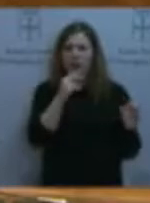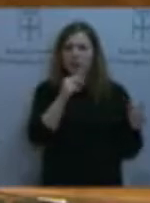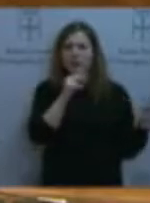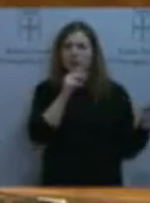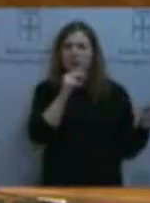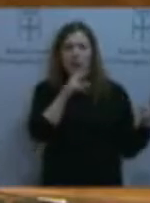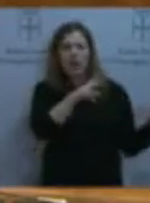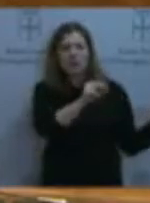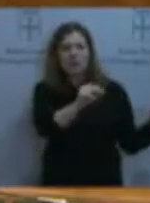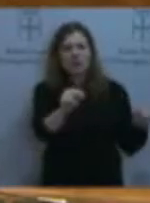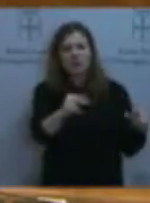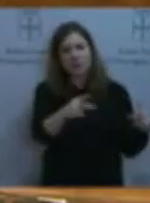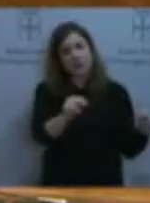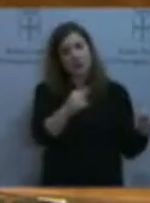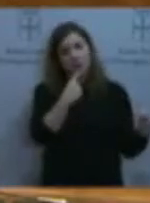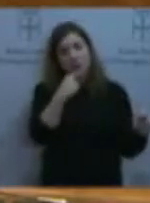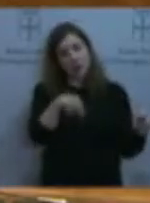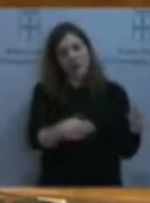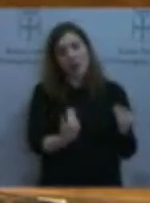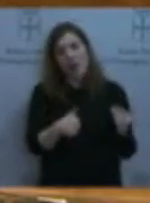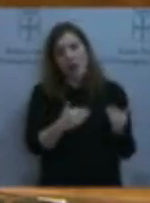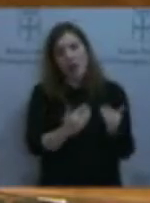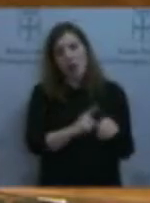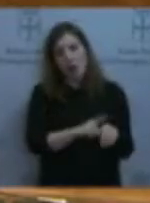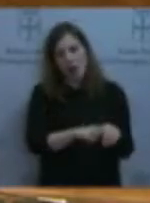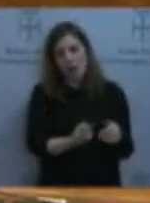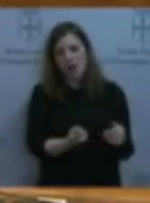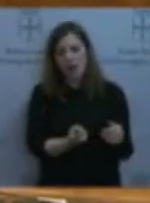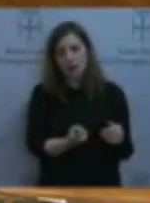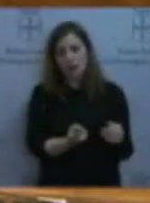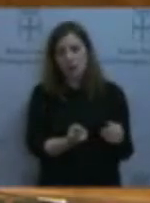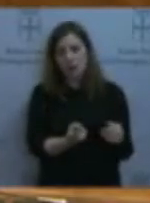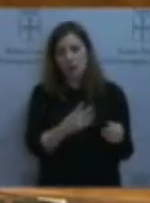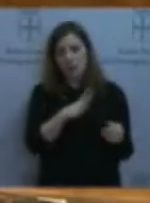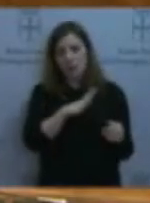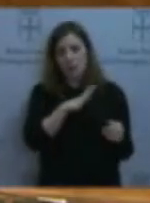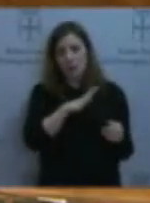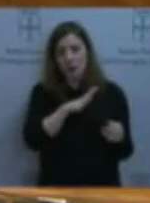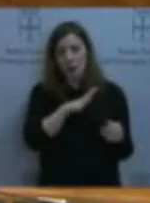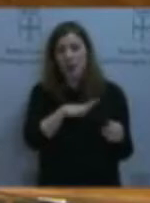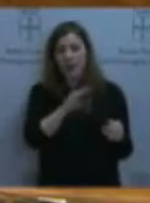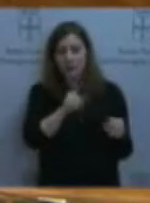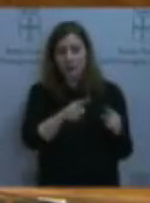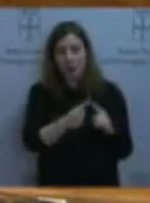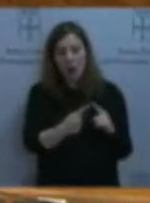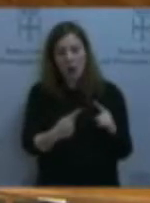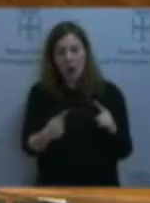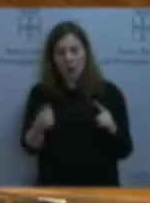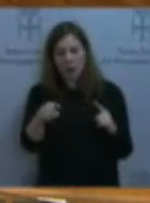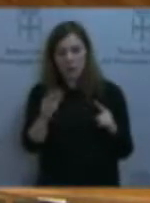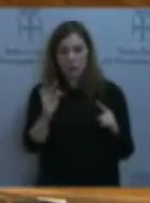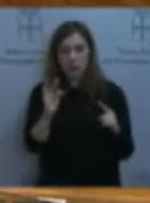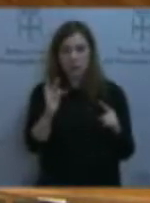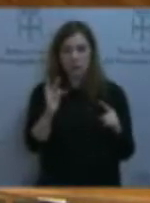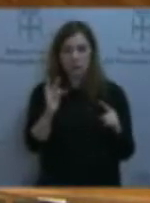jornada, comprenda que la distensión también es un factor positivo en esta Cámara, de la que ustedes participan.